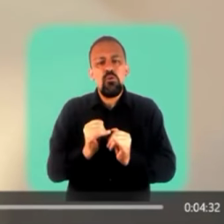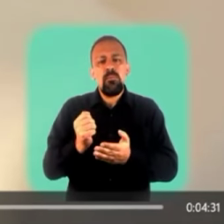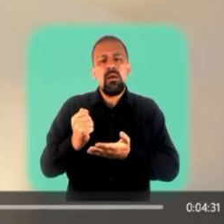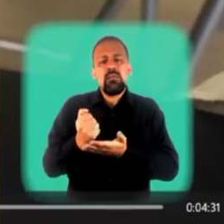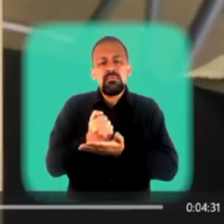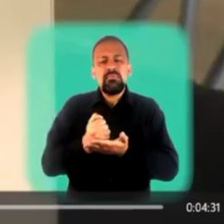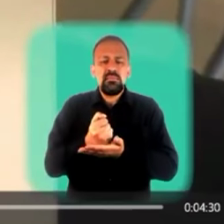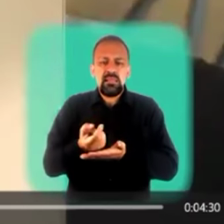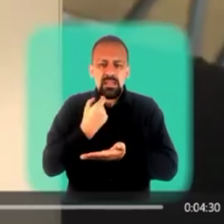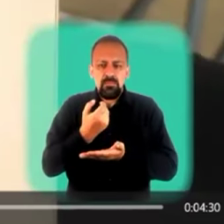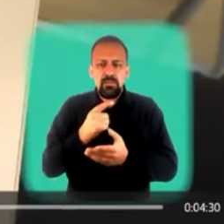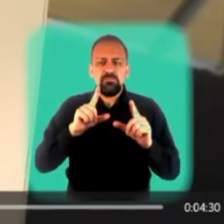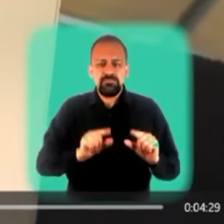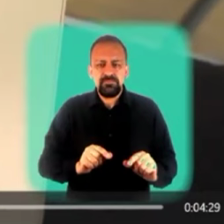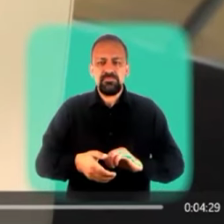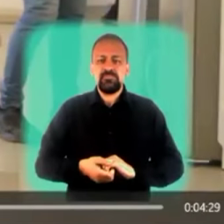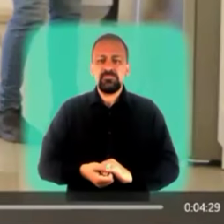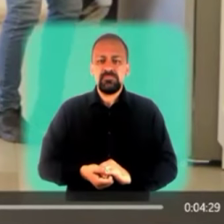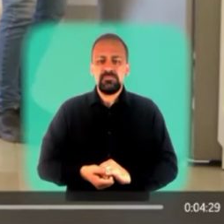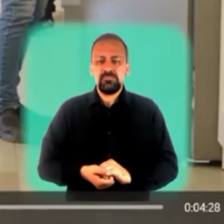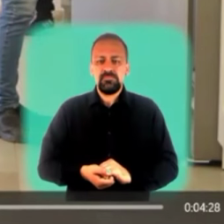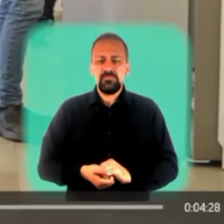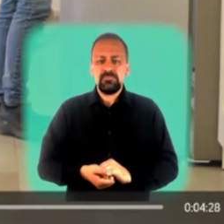de tratamiento para mitigar su impacto.